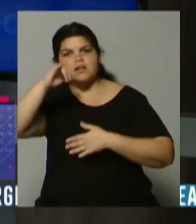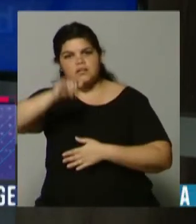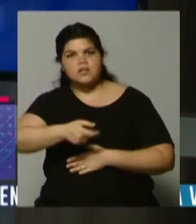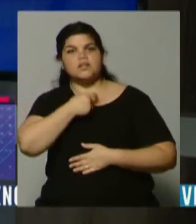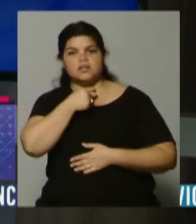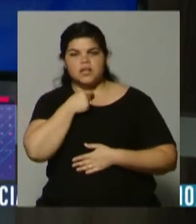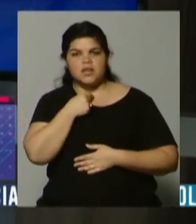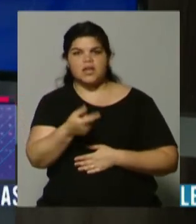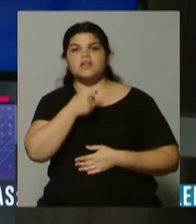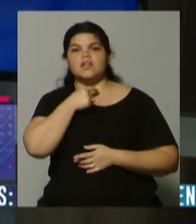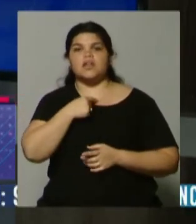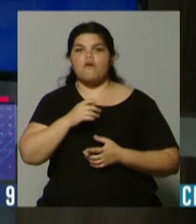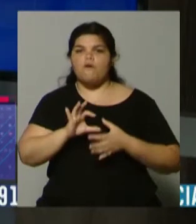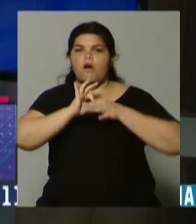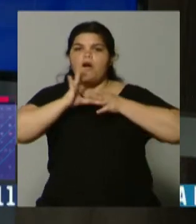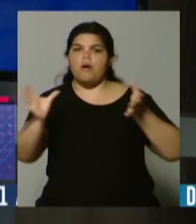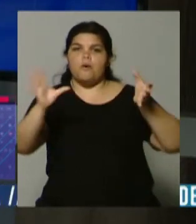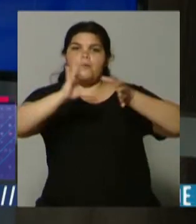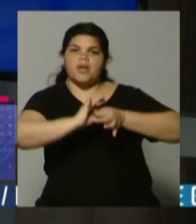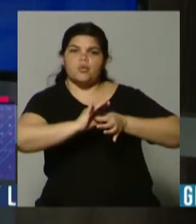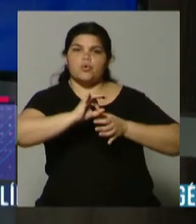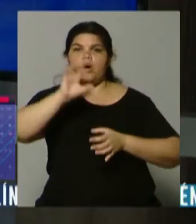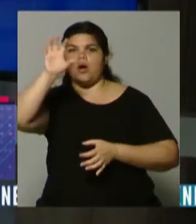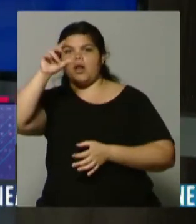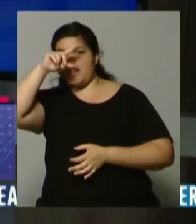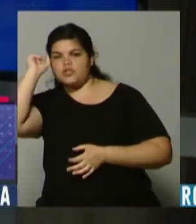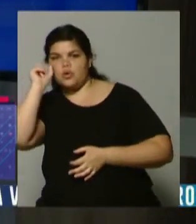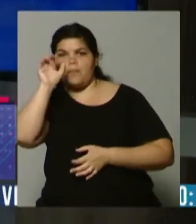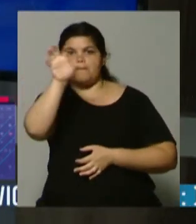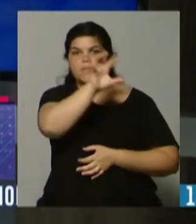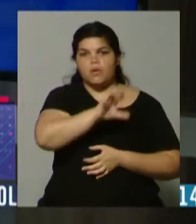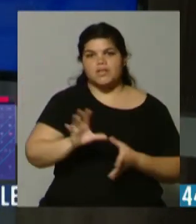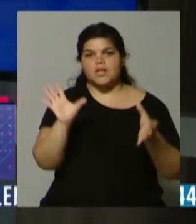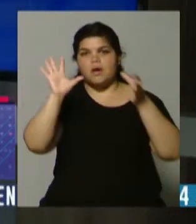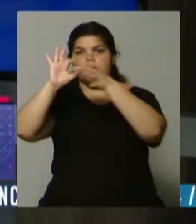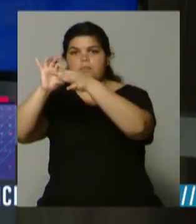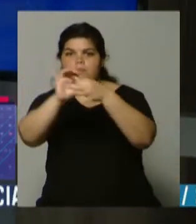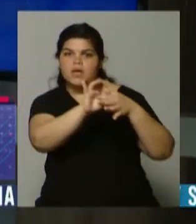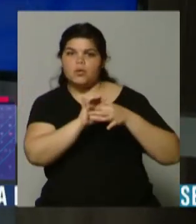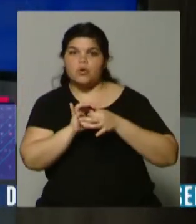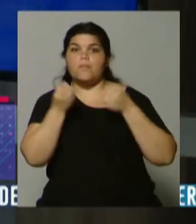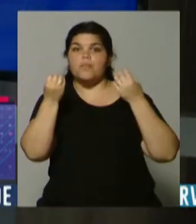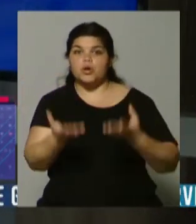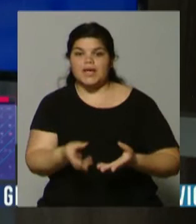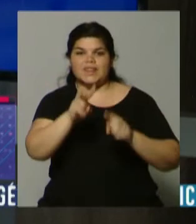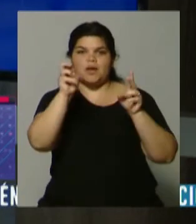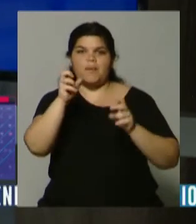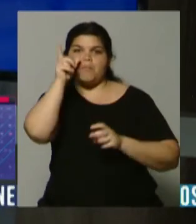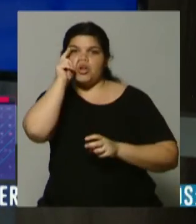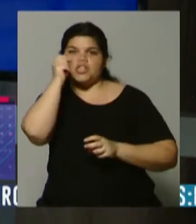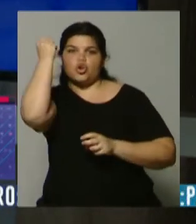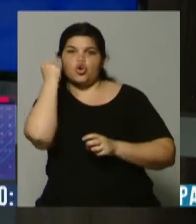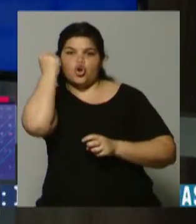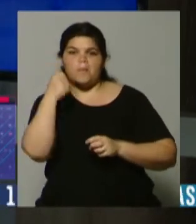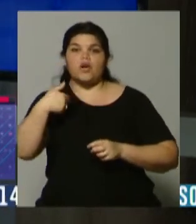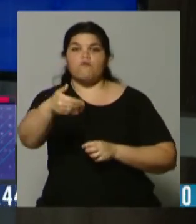quieran fortalecer el vínculo entre la nación y las provincias porque el escenario político y económico que se viene va a ser arduo y por consiguiente tener